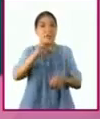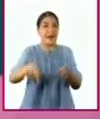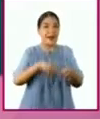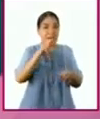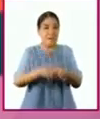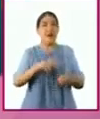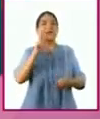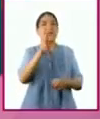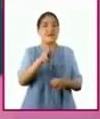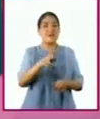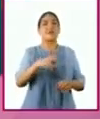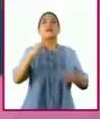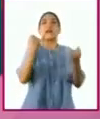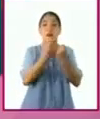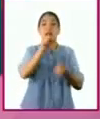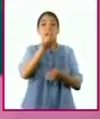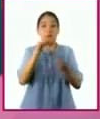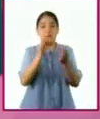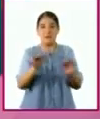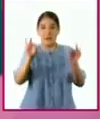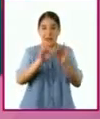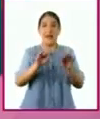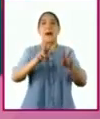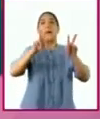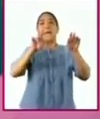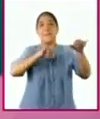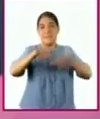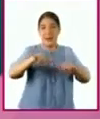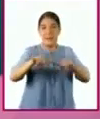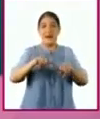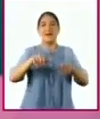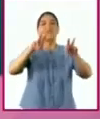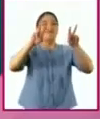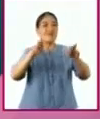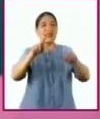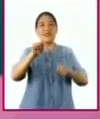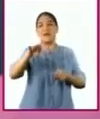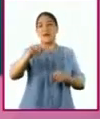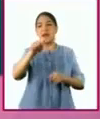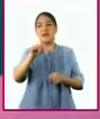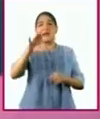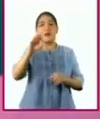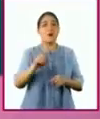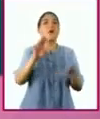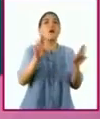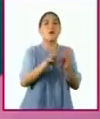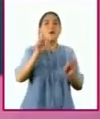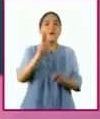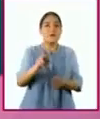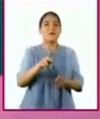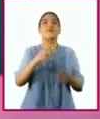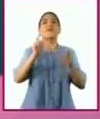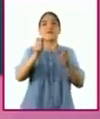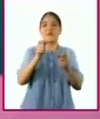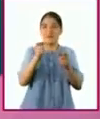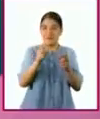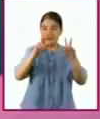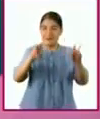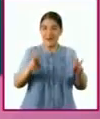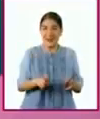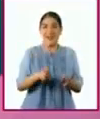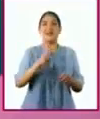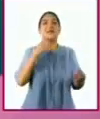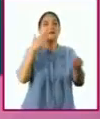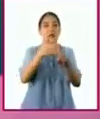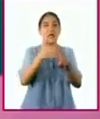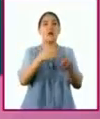también son muy importantes los mapas temáticos, que como su nombre lo indica, tratan temas específicos tales